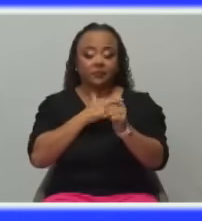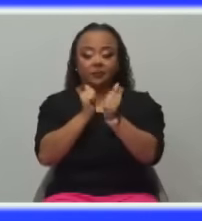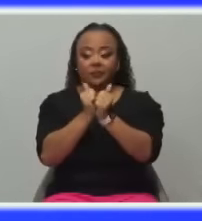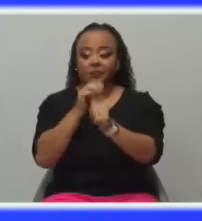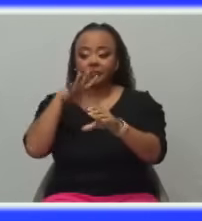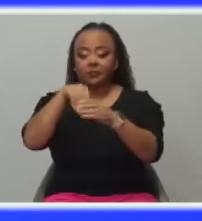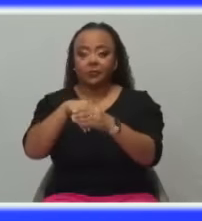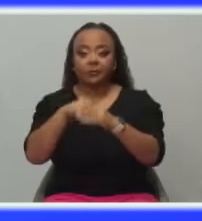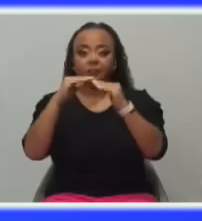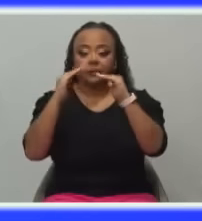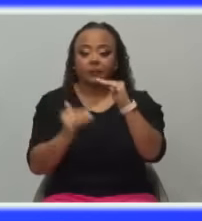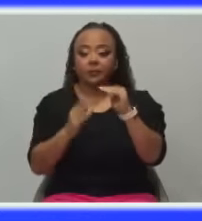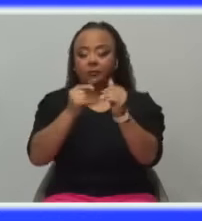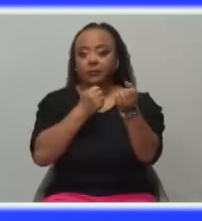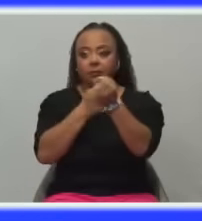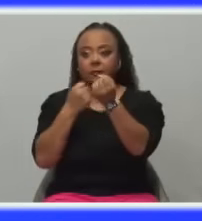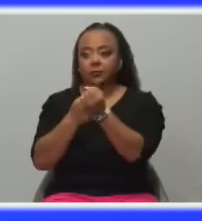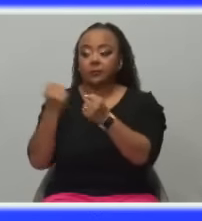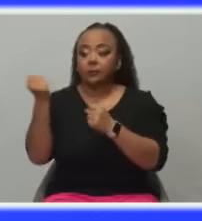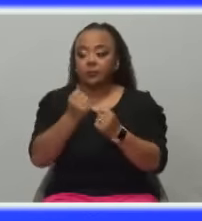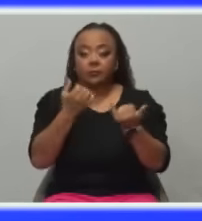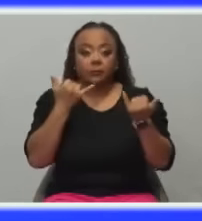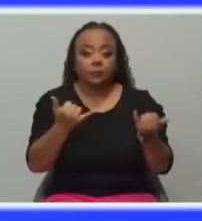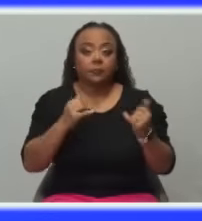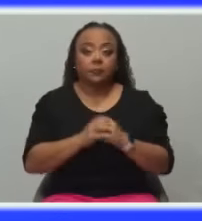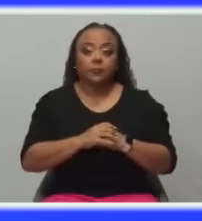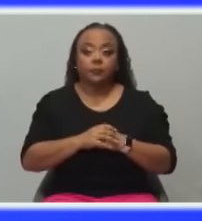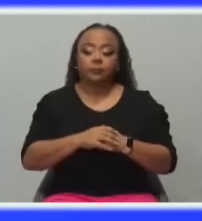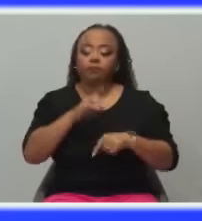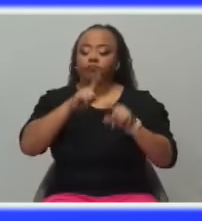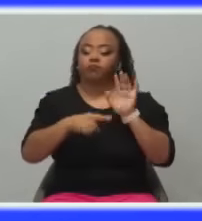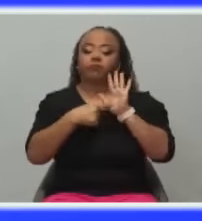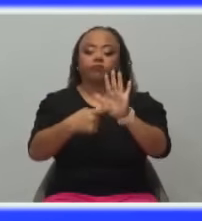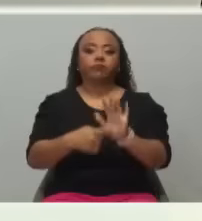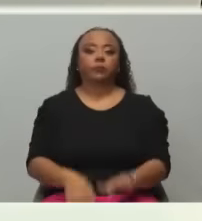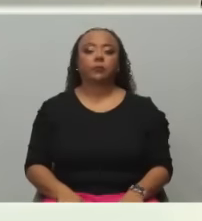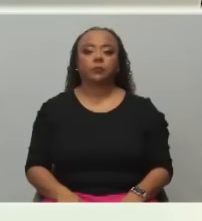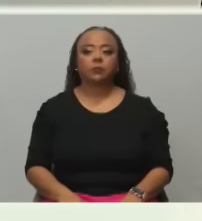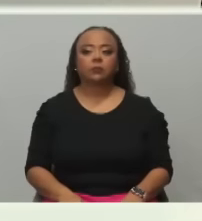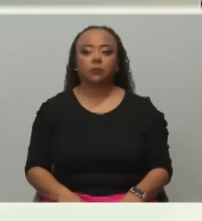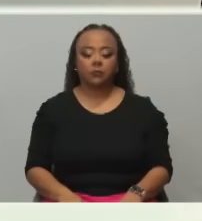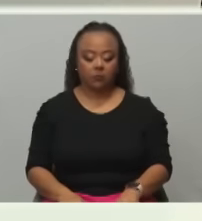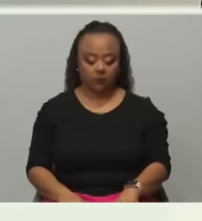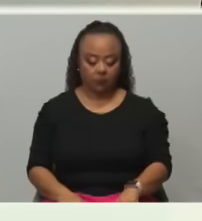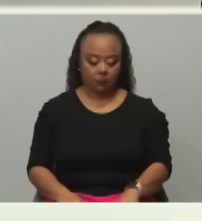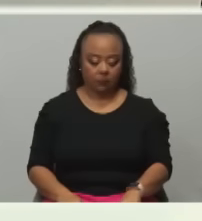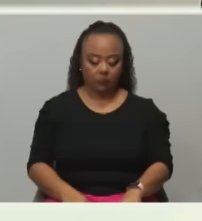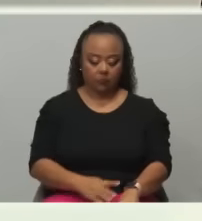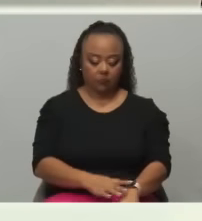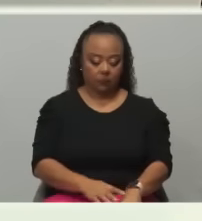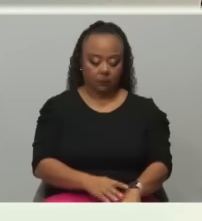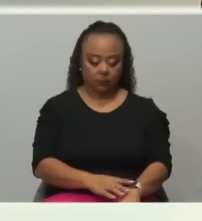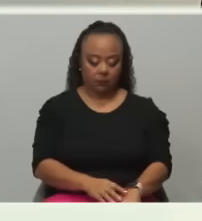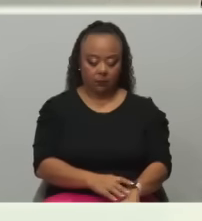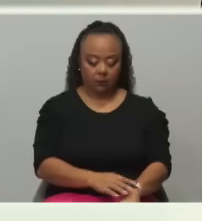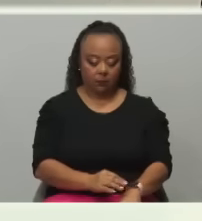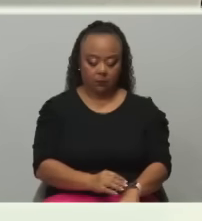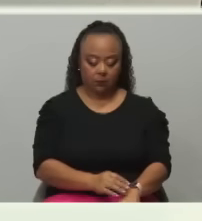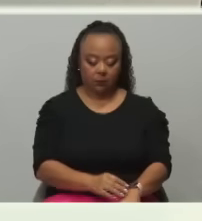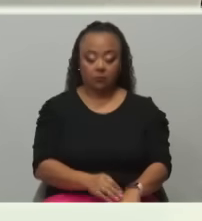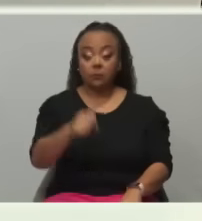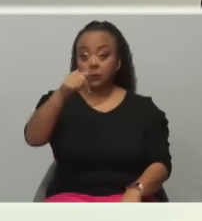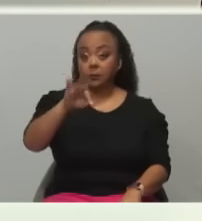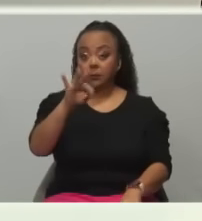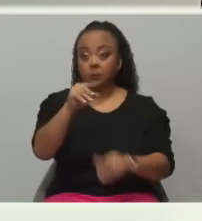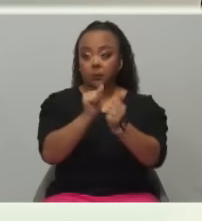saprisa ha bajado y los refuerzos que trajeron ahora pues no se han podido Mostrar por que est hoy Incluso en la mañana en el tigos por radio